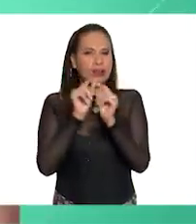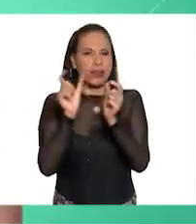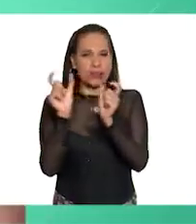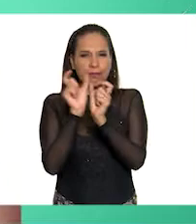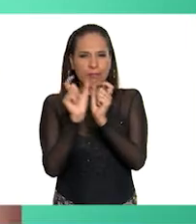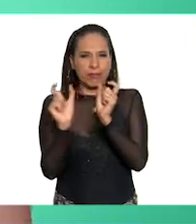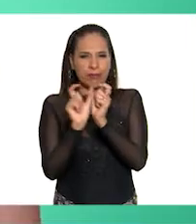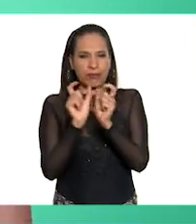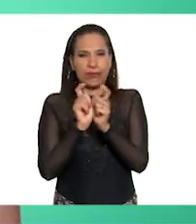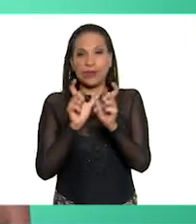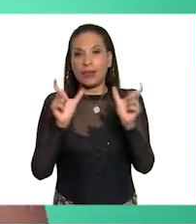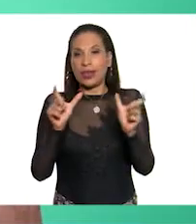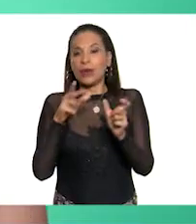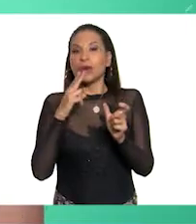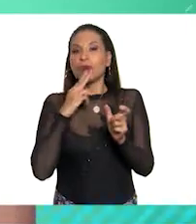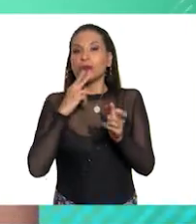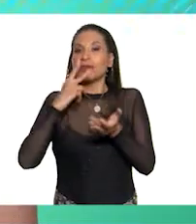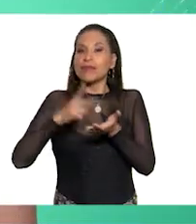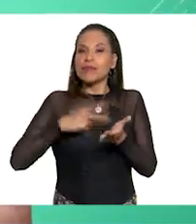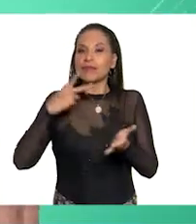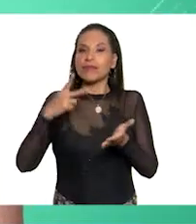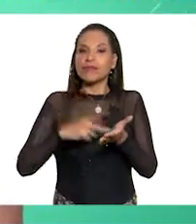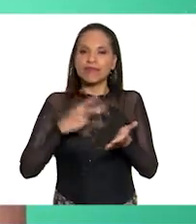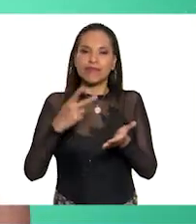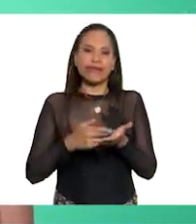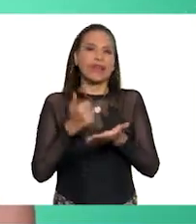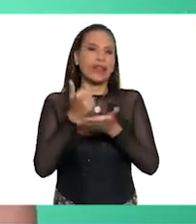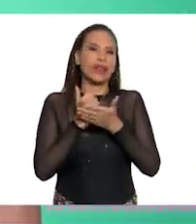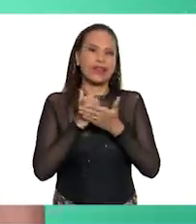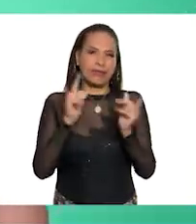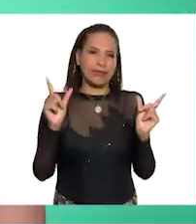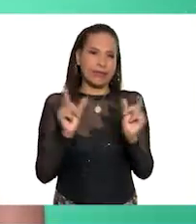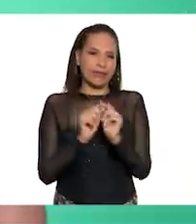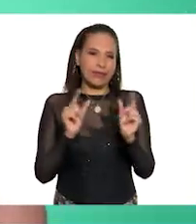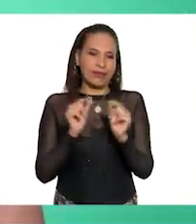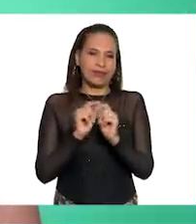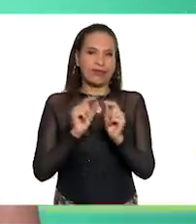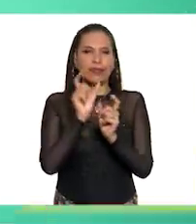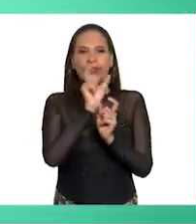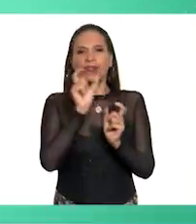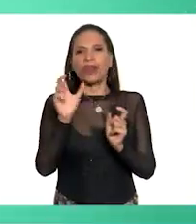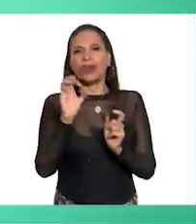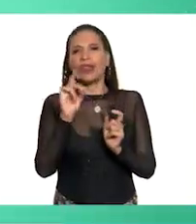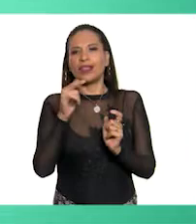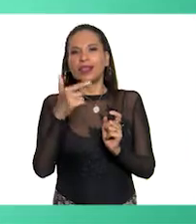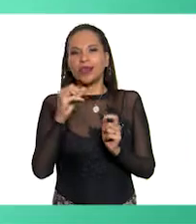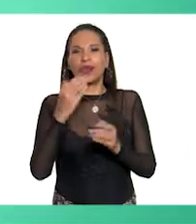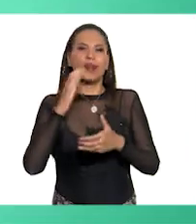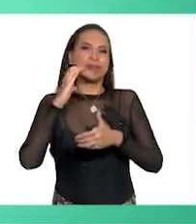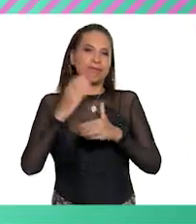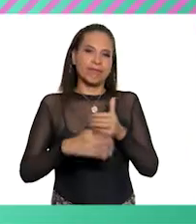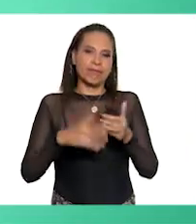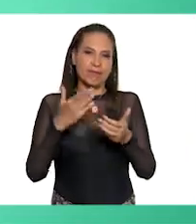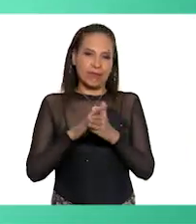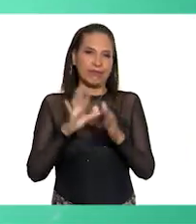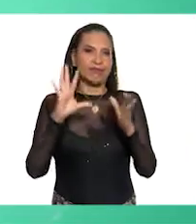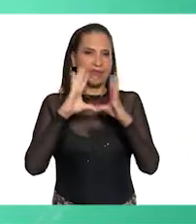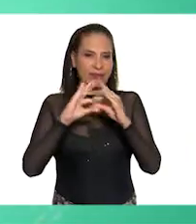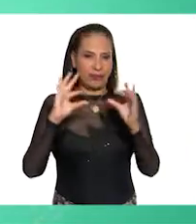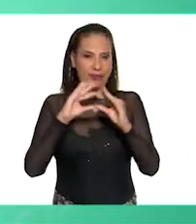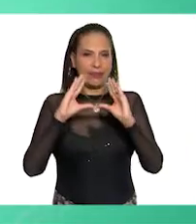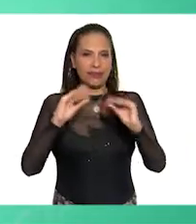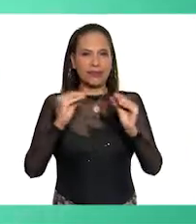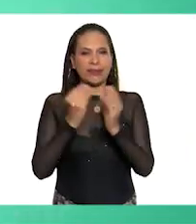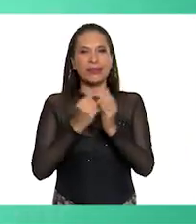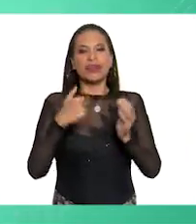mayor. Y al usarse una y otra vez, nos ayudan a simplificar los códigos. Hemos llegado al final de esta lección.